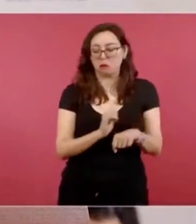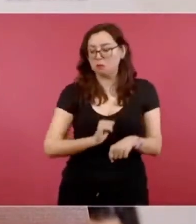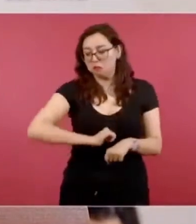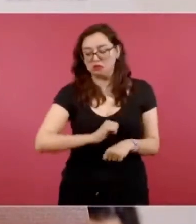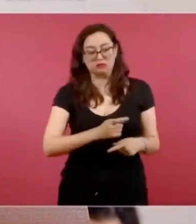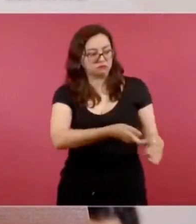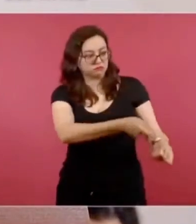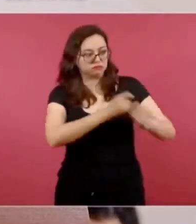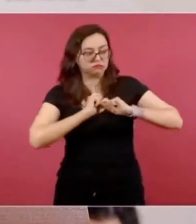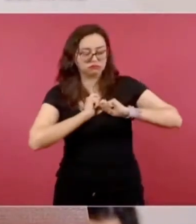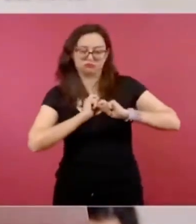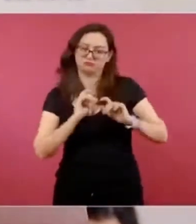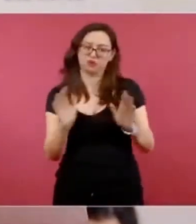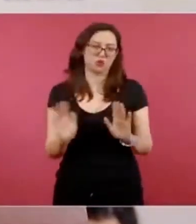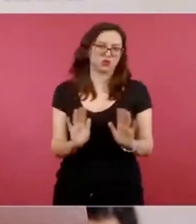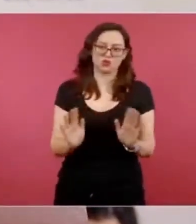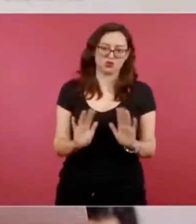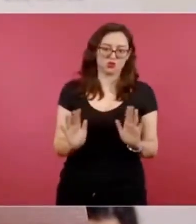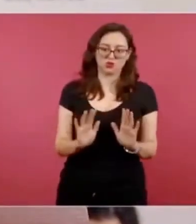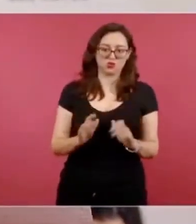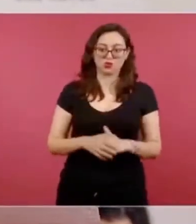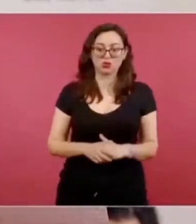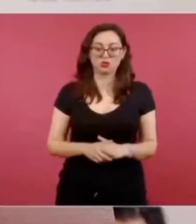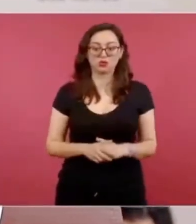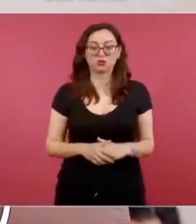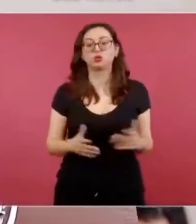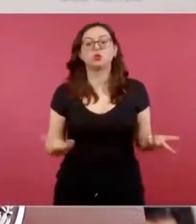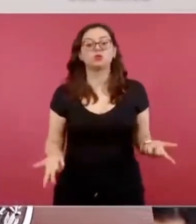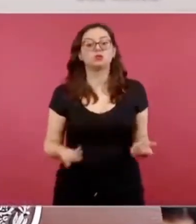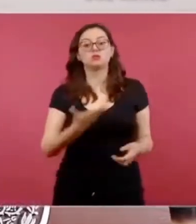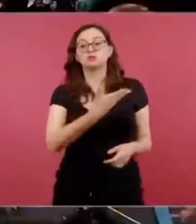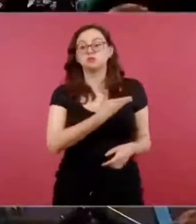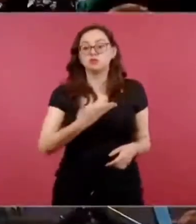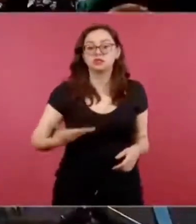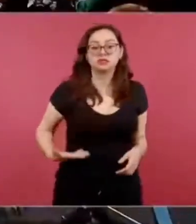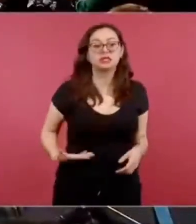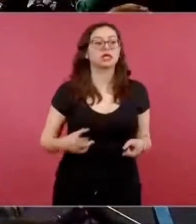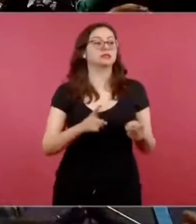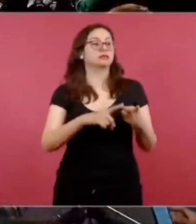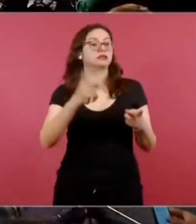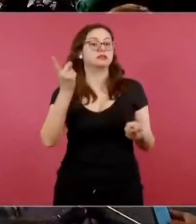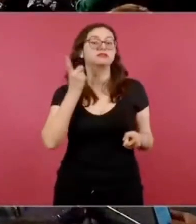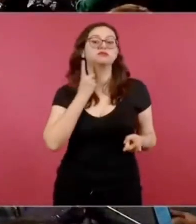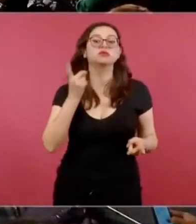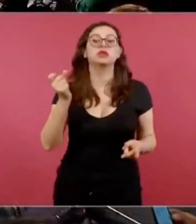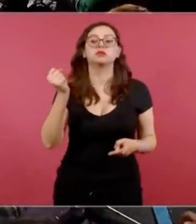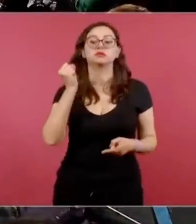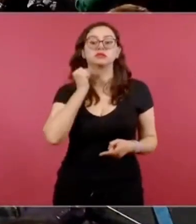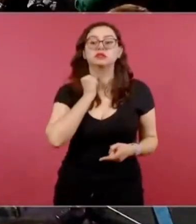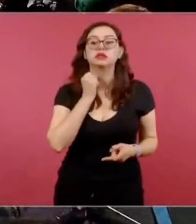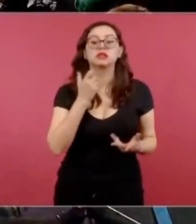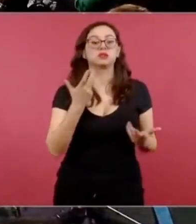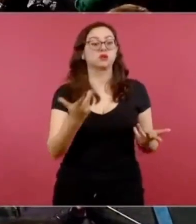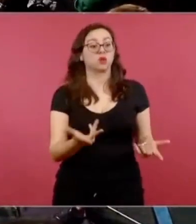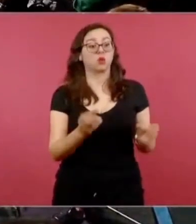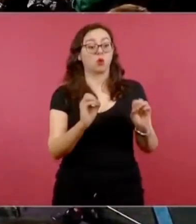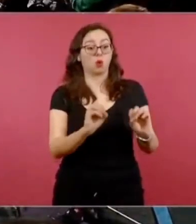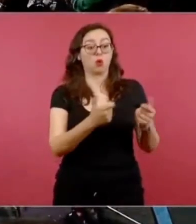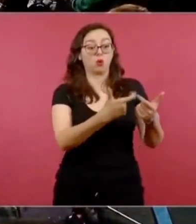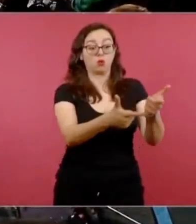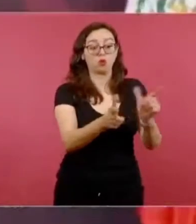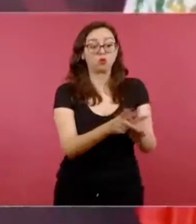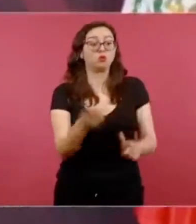por la decisión del presidente o de los legisladores o de los